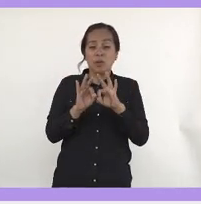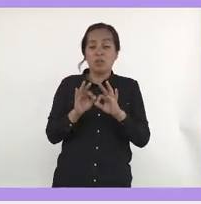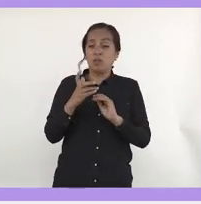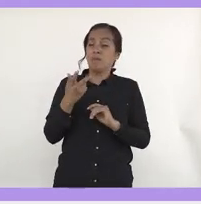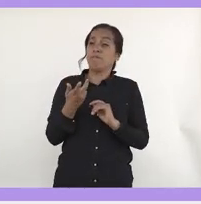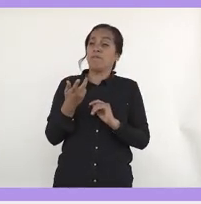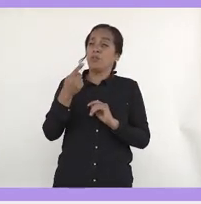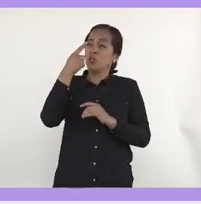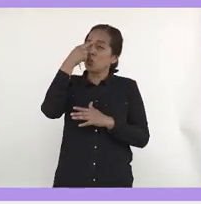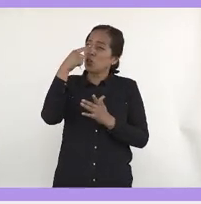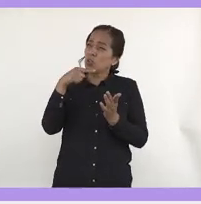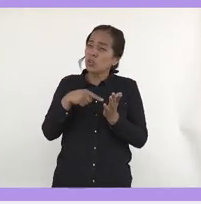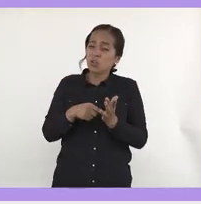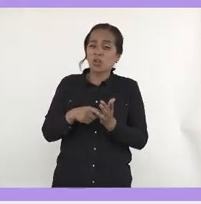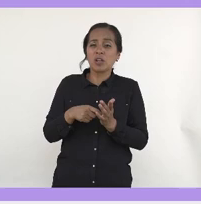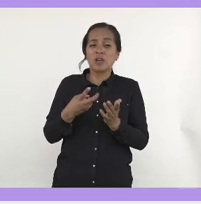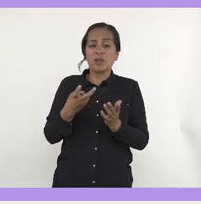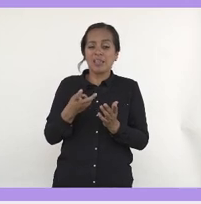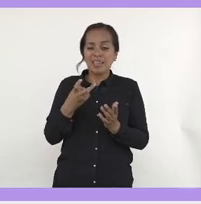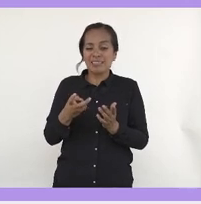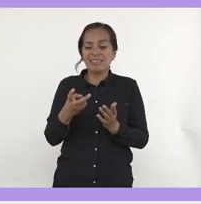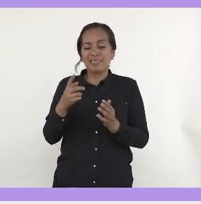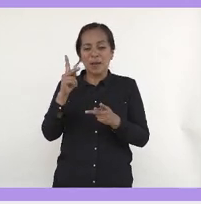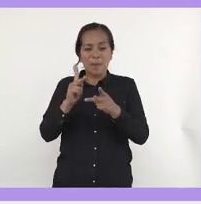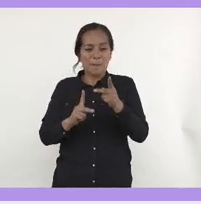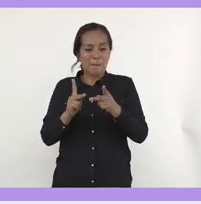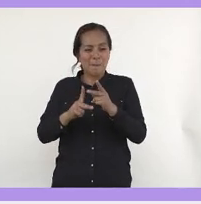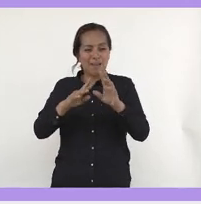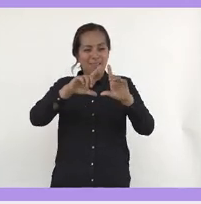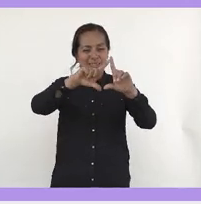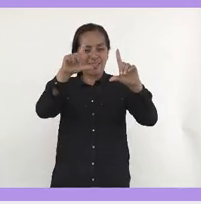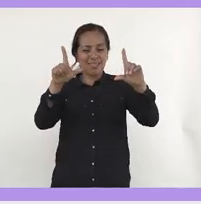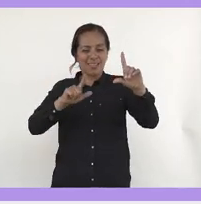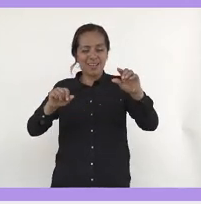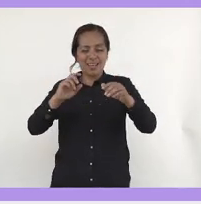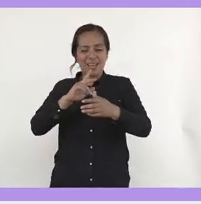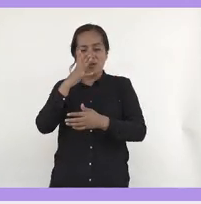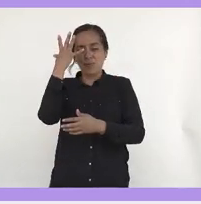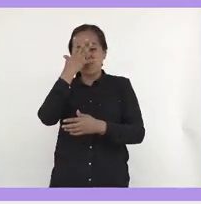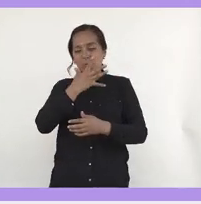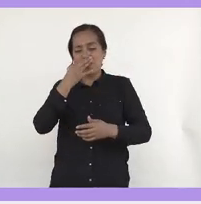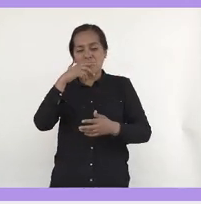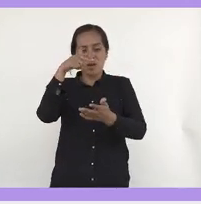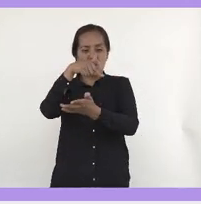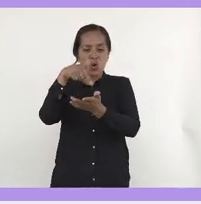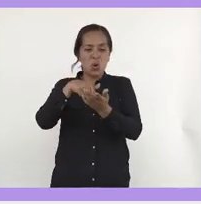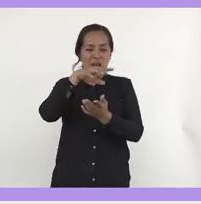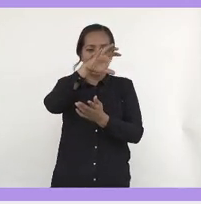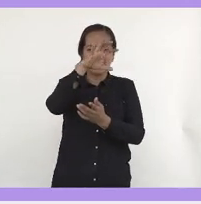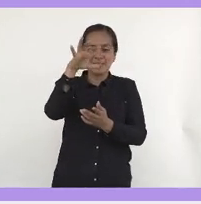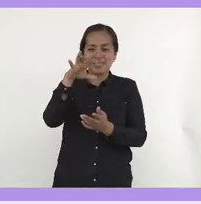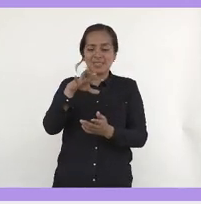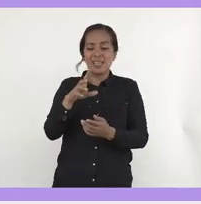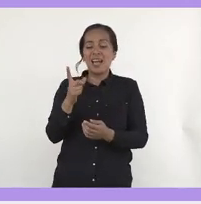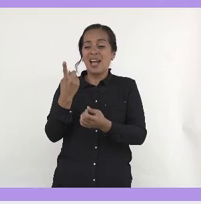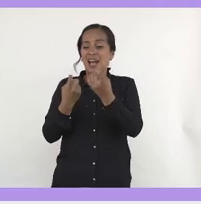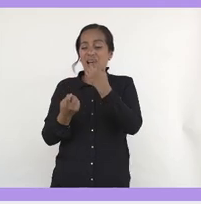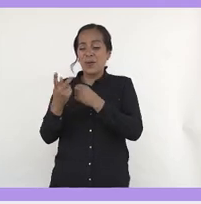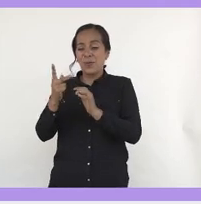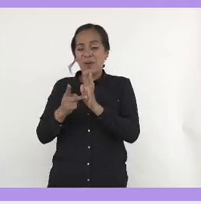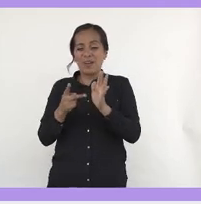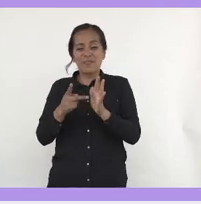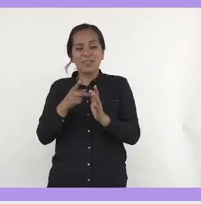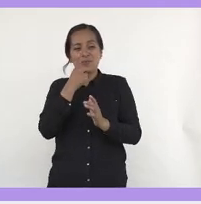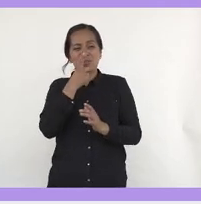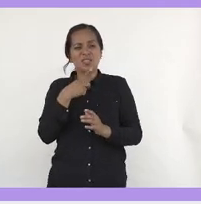más allá de esta parte geográfica que es nuestro país de la belleza que tenemos como lugares Alguna vez alguien me decía Por qué México